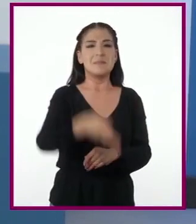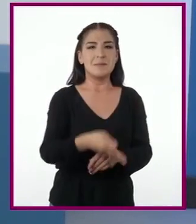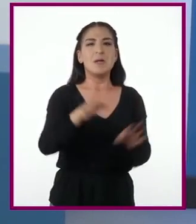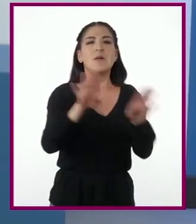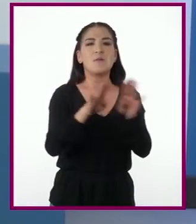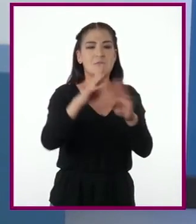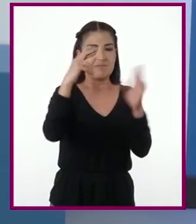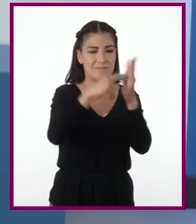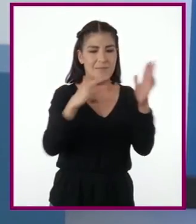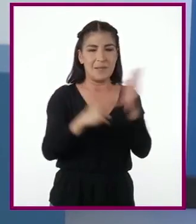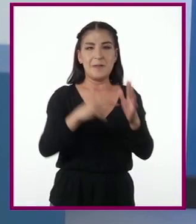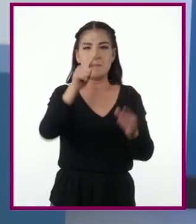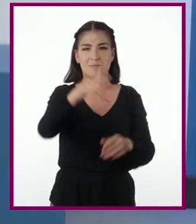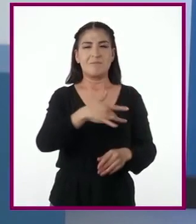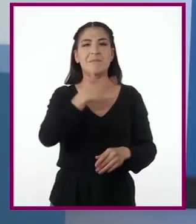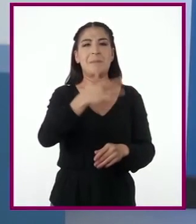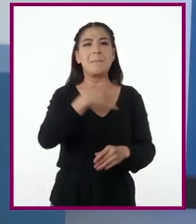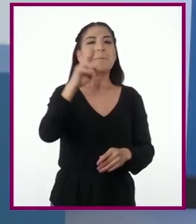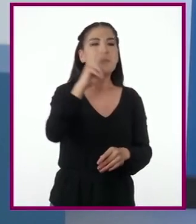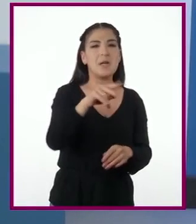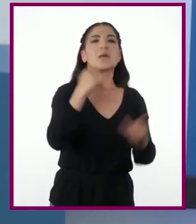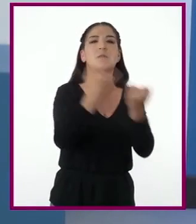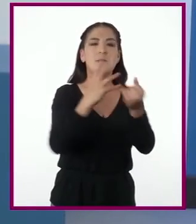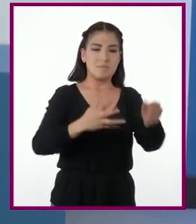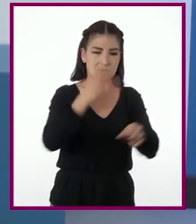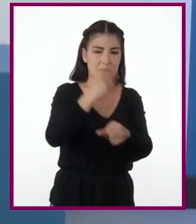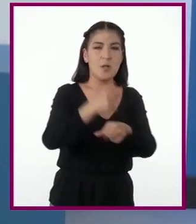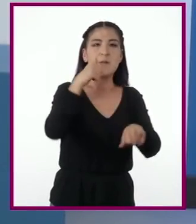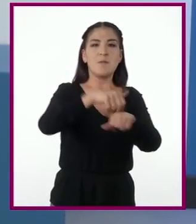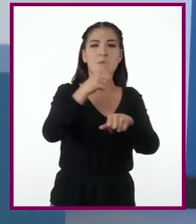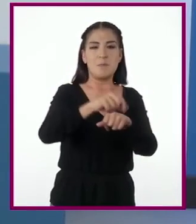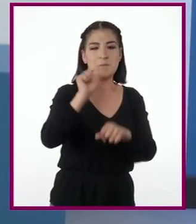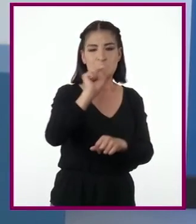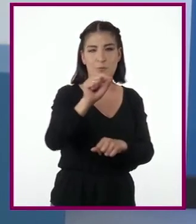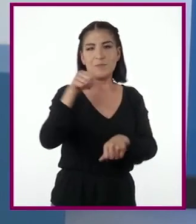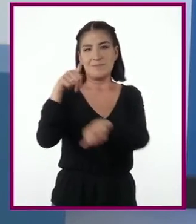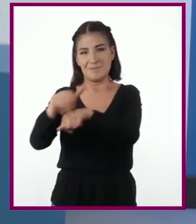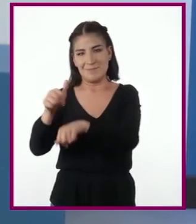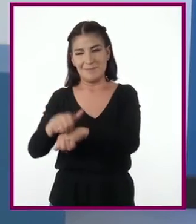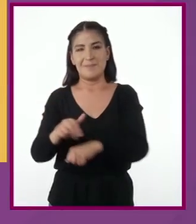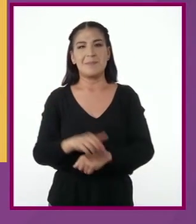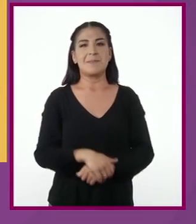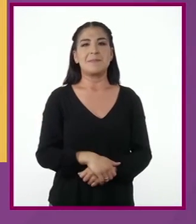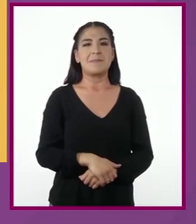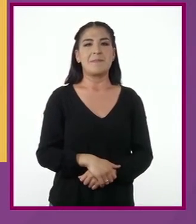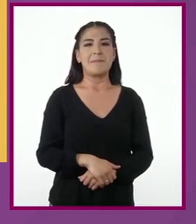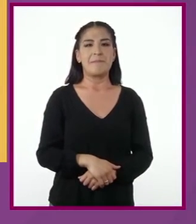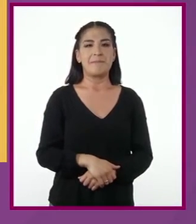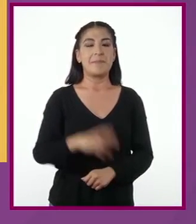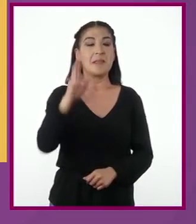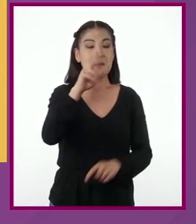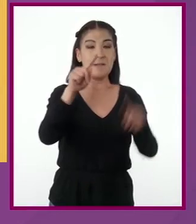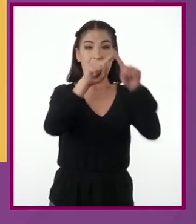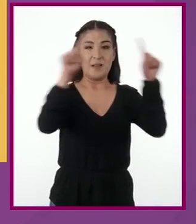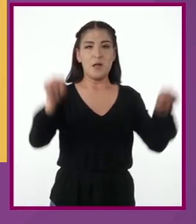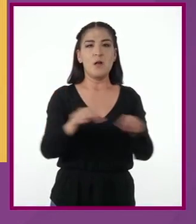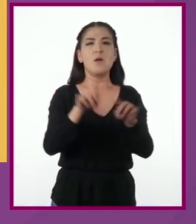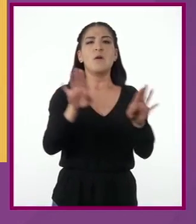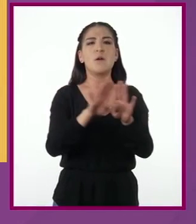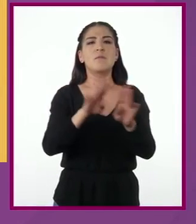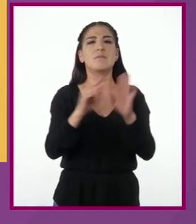de los signos con números fraccionarios aplica también con los números decimales. En las siguientes tablas se